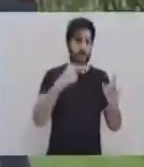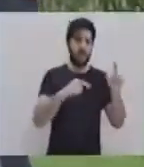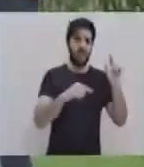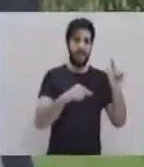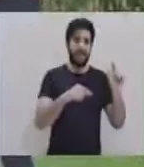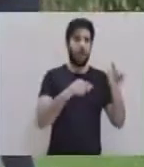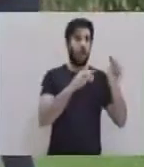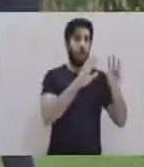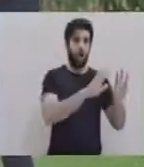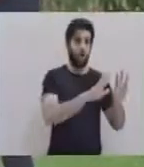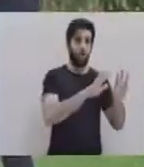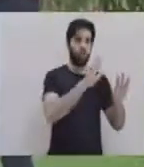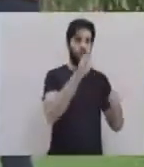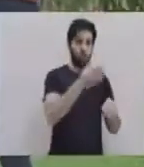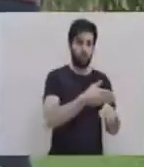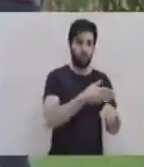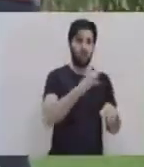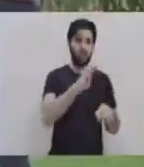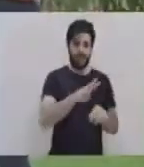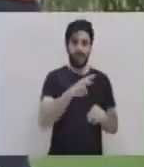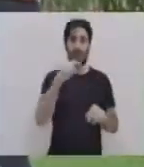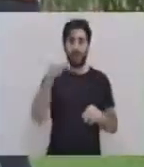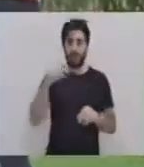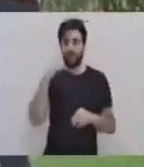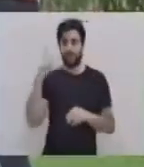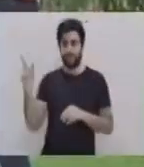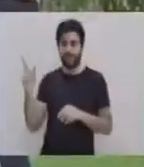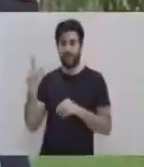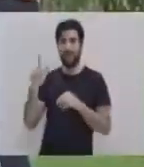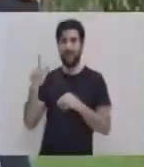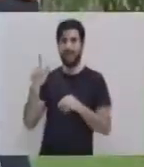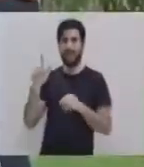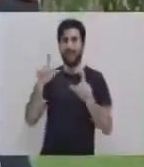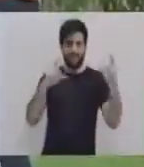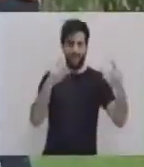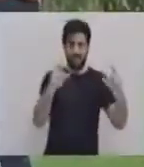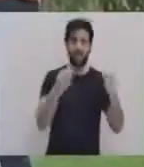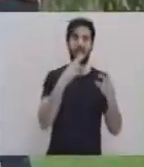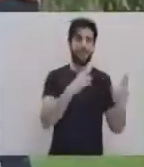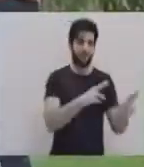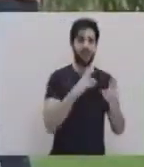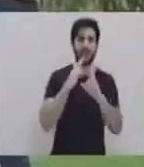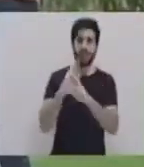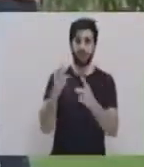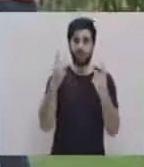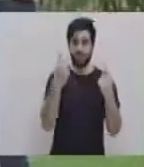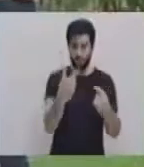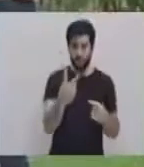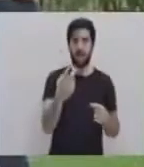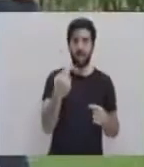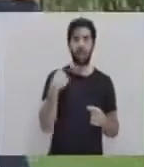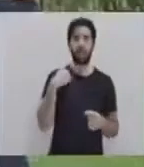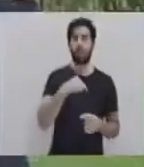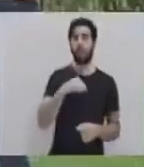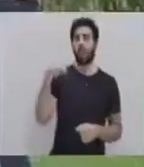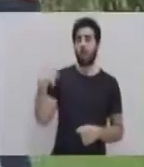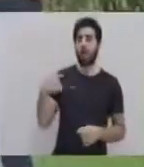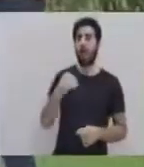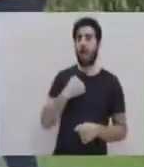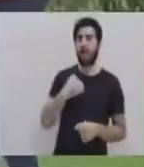puntos, ahora yo te puedo decir que tenemos lo que llamamos intervalos